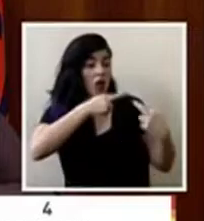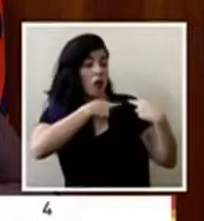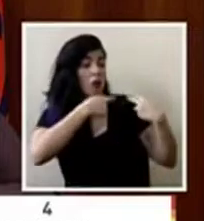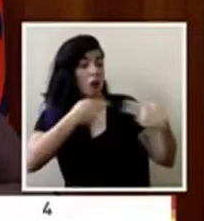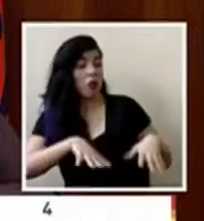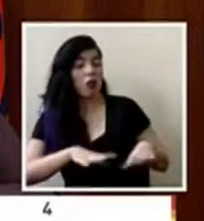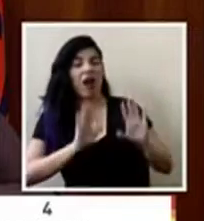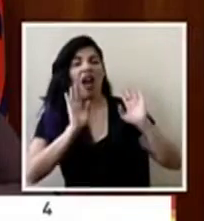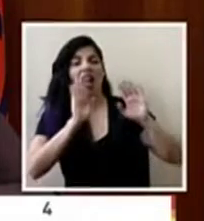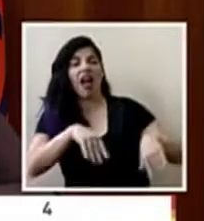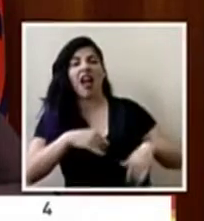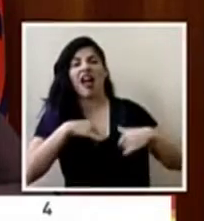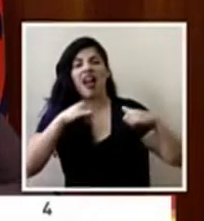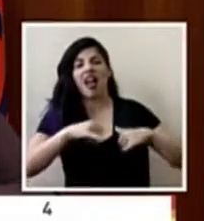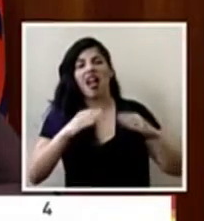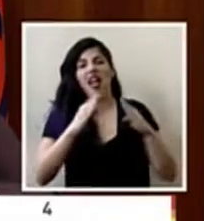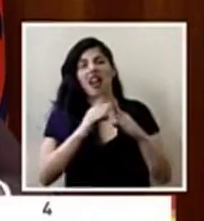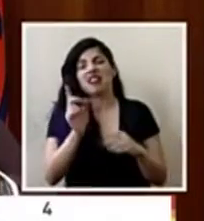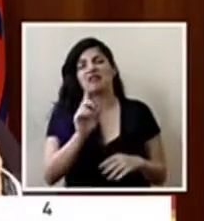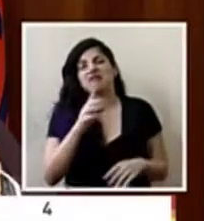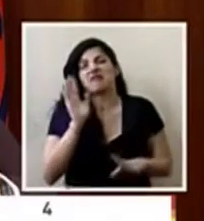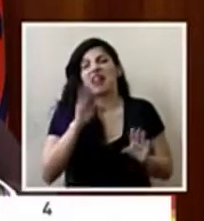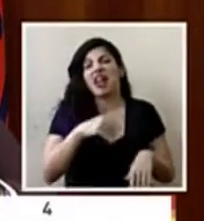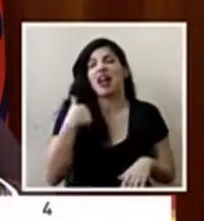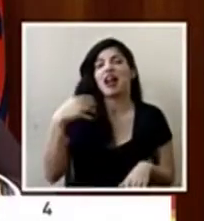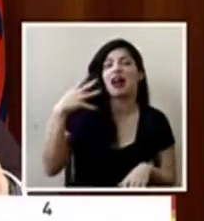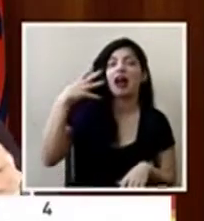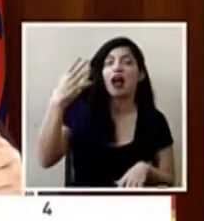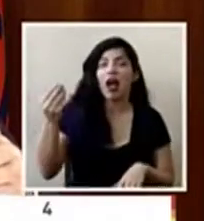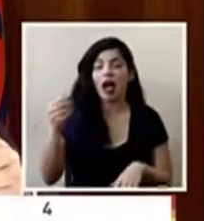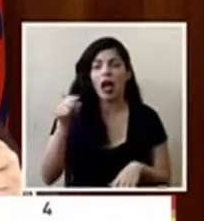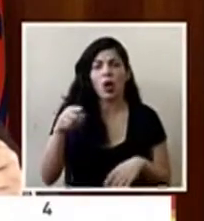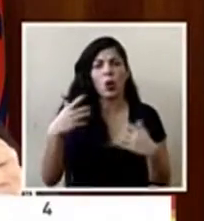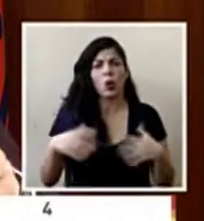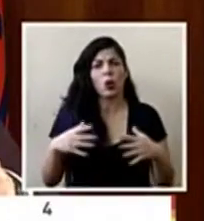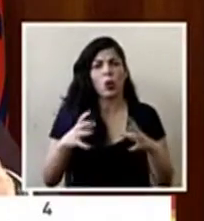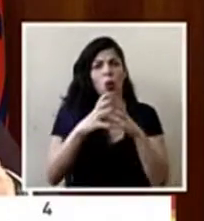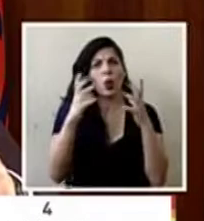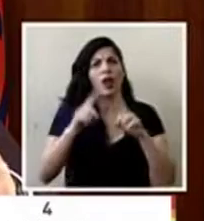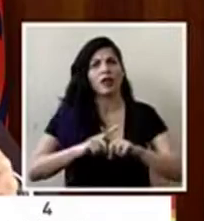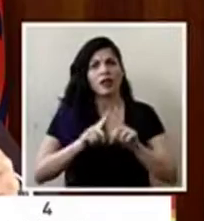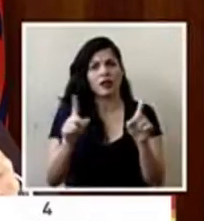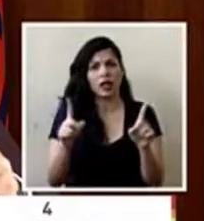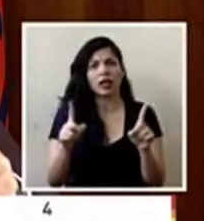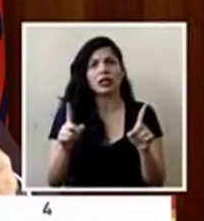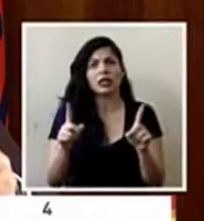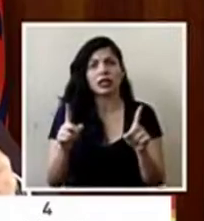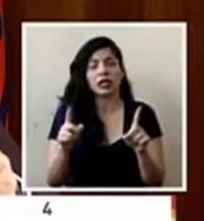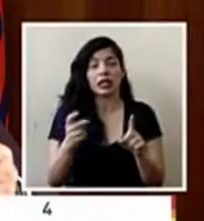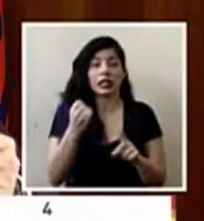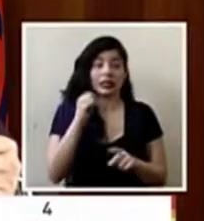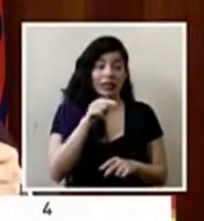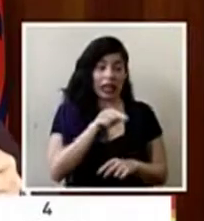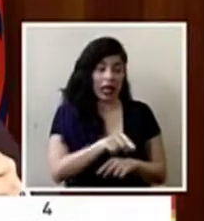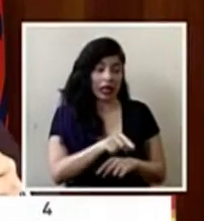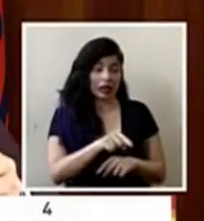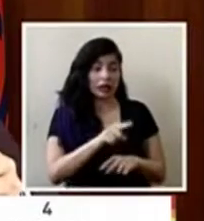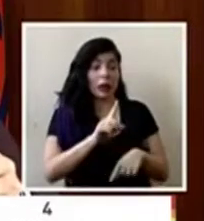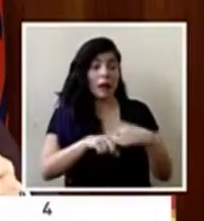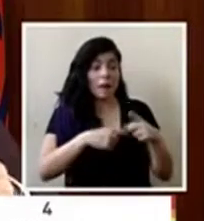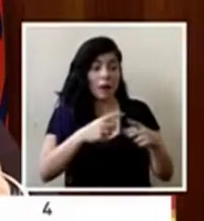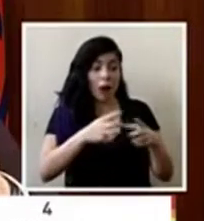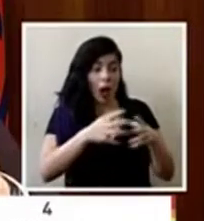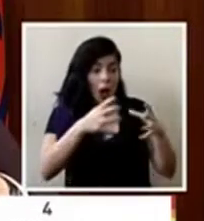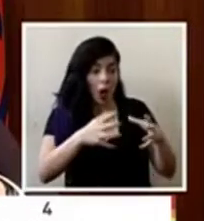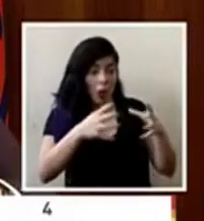no quedarnos en casa puede significar una gran diferencia entre en que esto, como yo indicaba, va a seguir